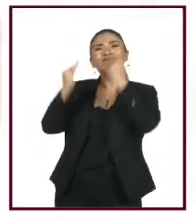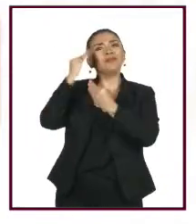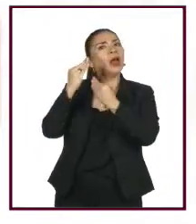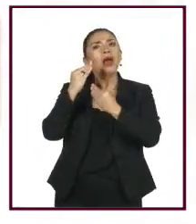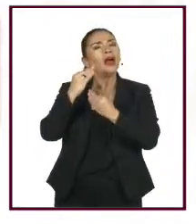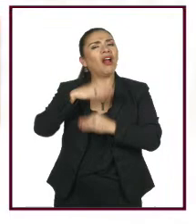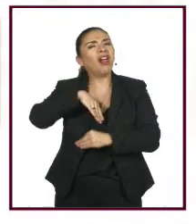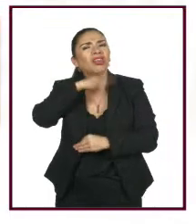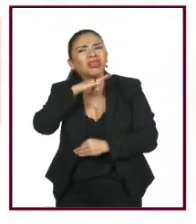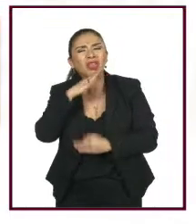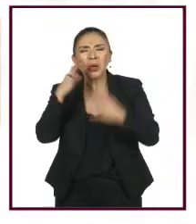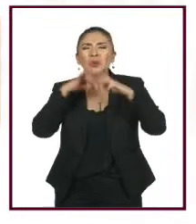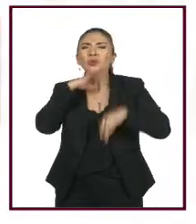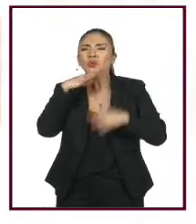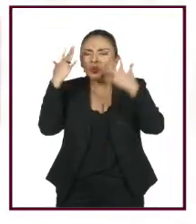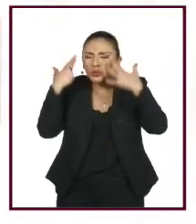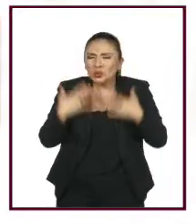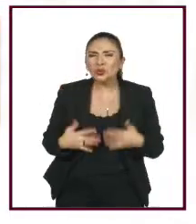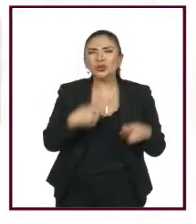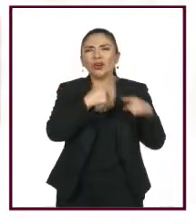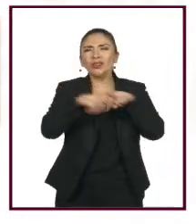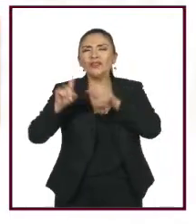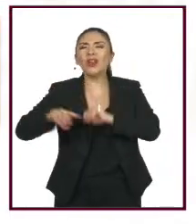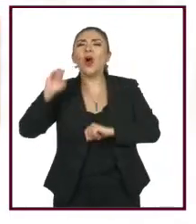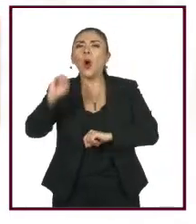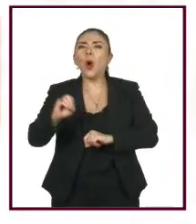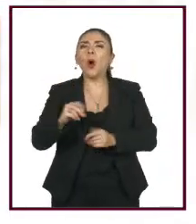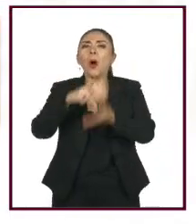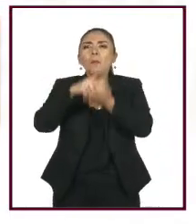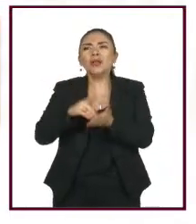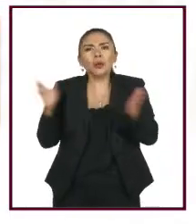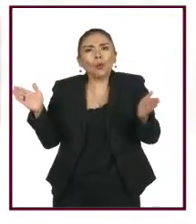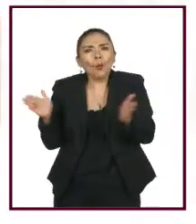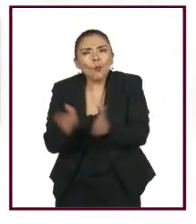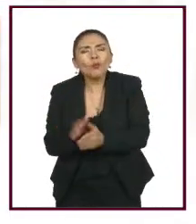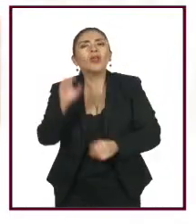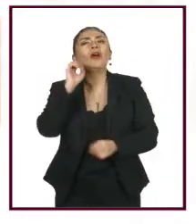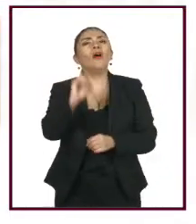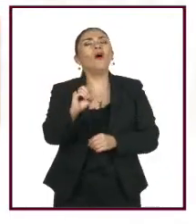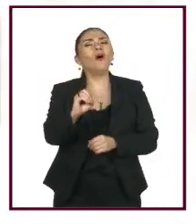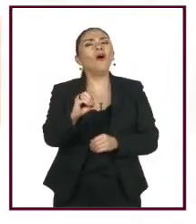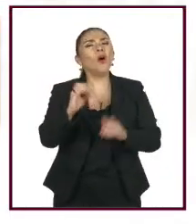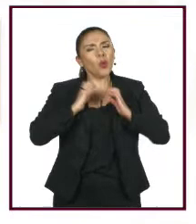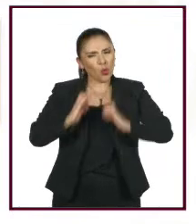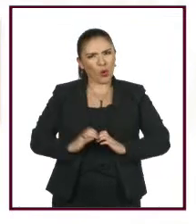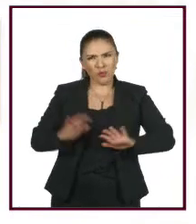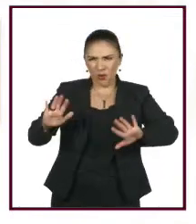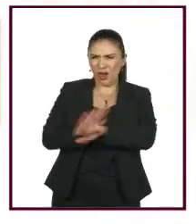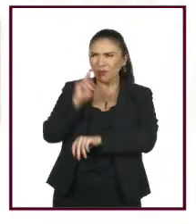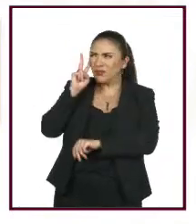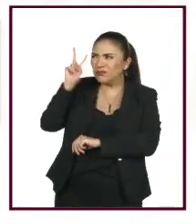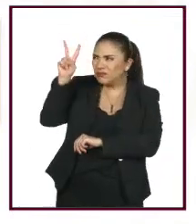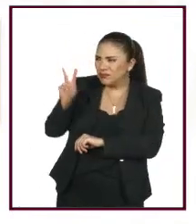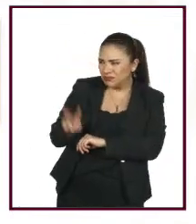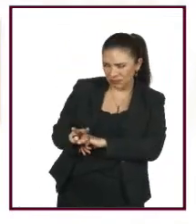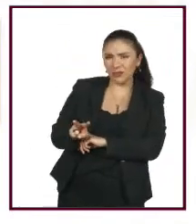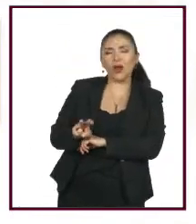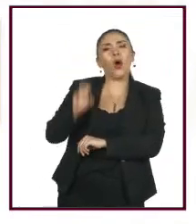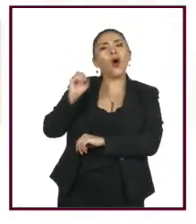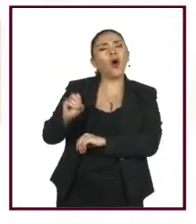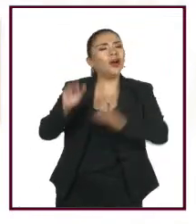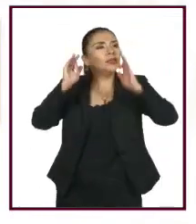físico, ¿no? Descuidados o pueden empezar a bajar de peso, alteraciones físicas evidentes, pueden estar